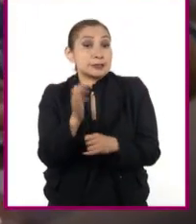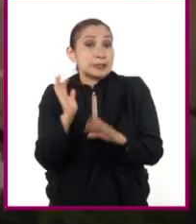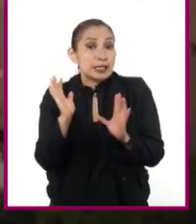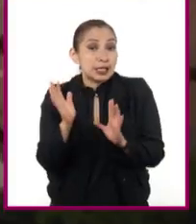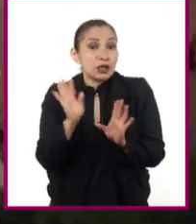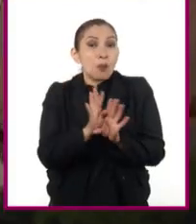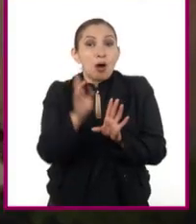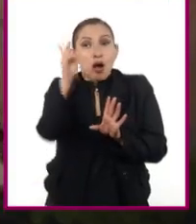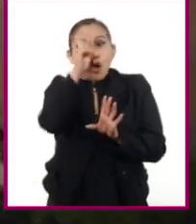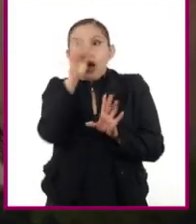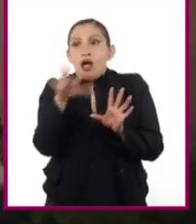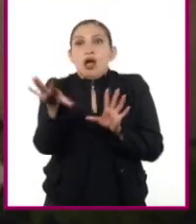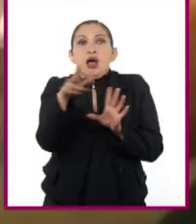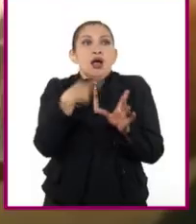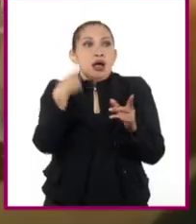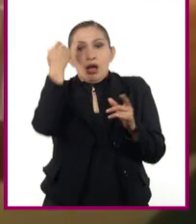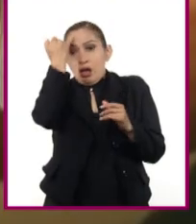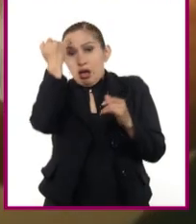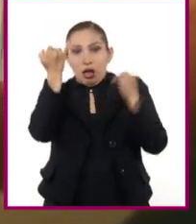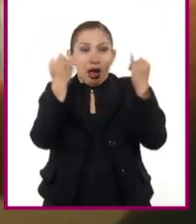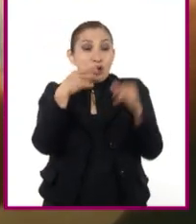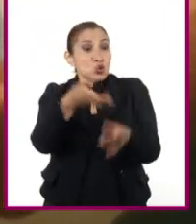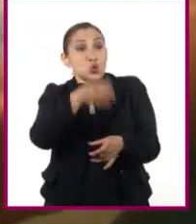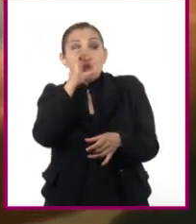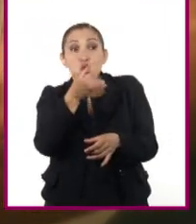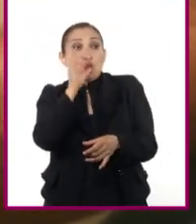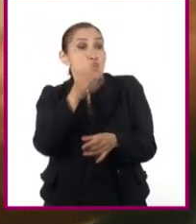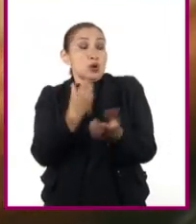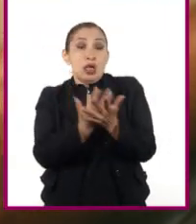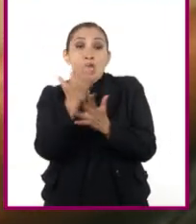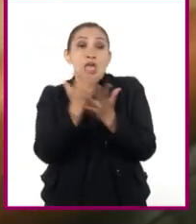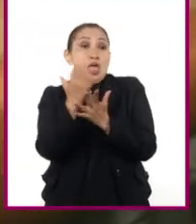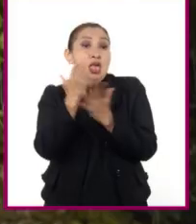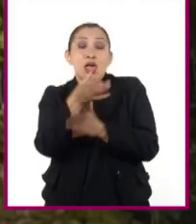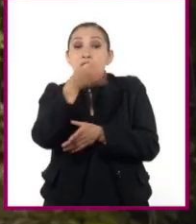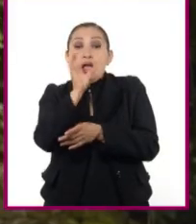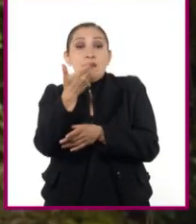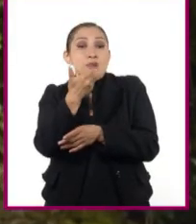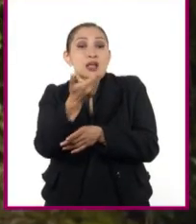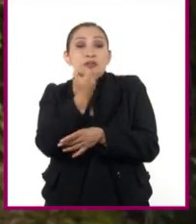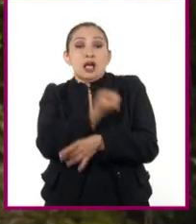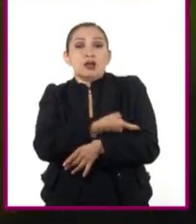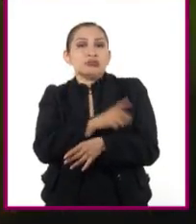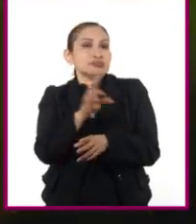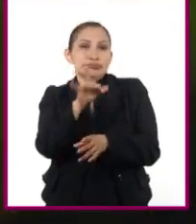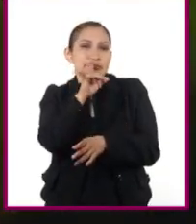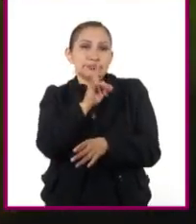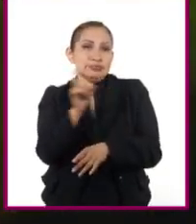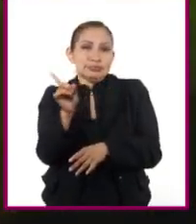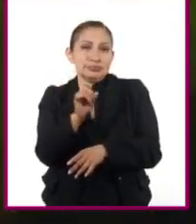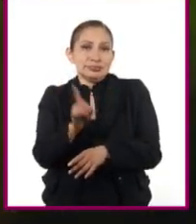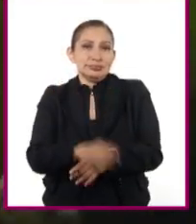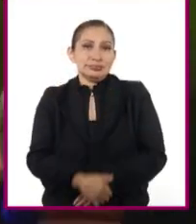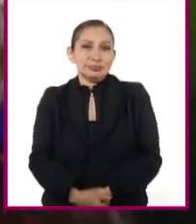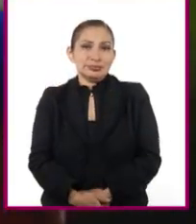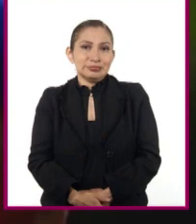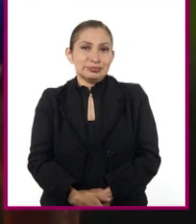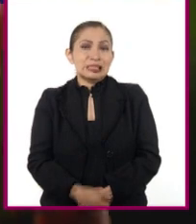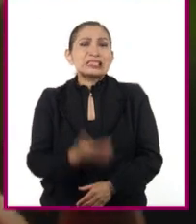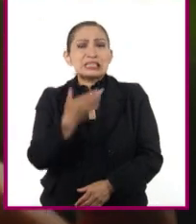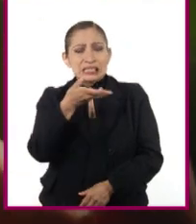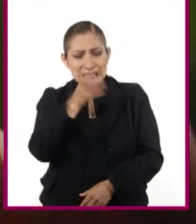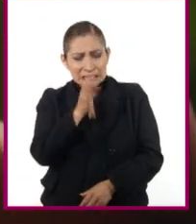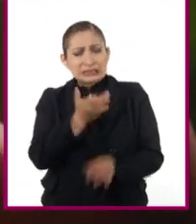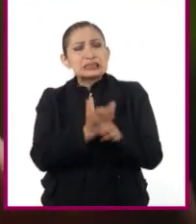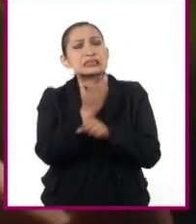yo, una psicosis entre la población, de que tómate todo el tiempo mucha agua y vas a estar bien. Y no es cierto. Vas a estar